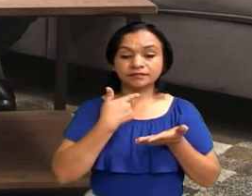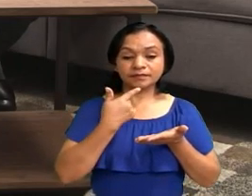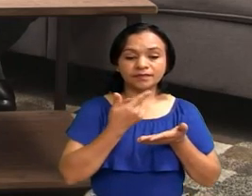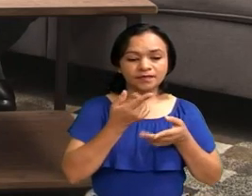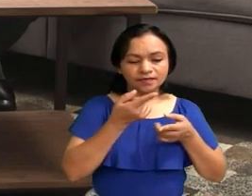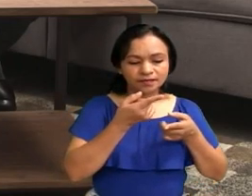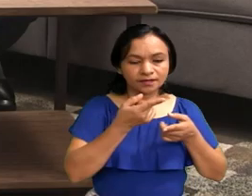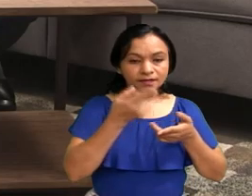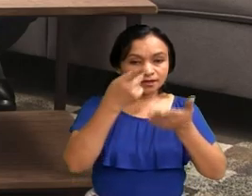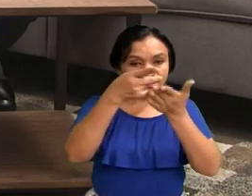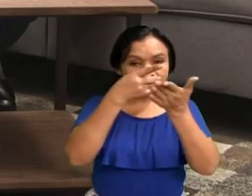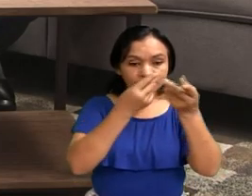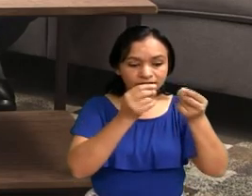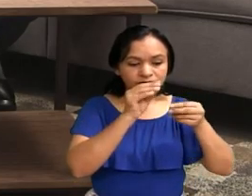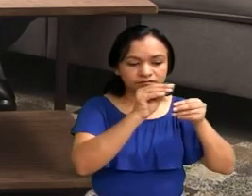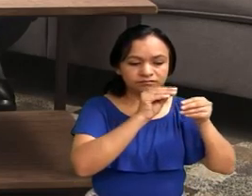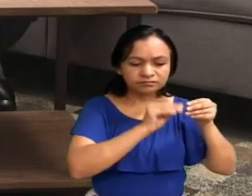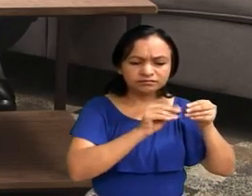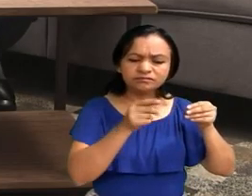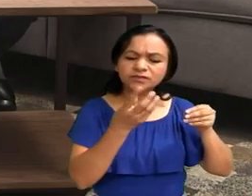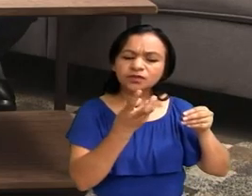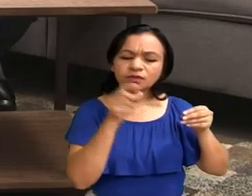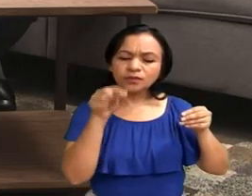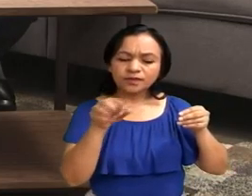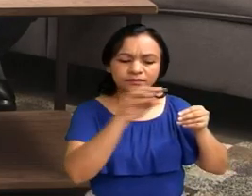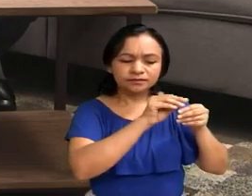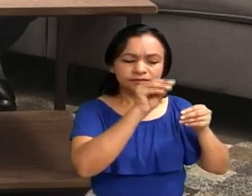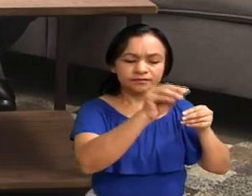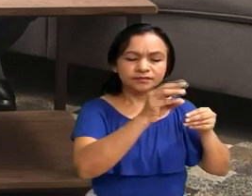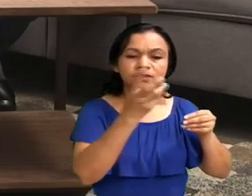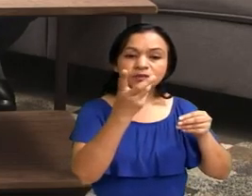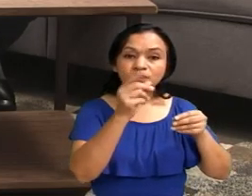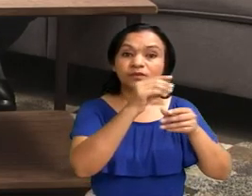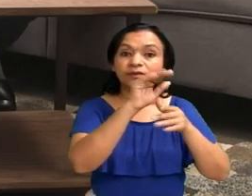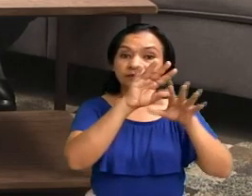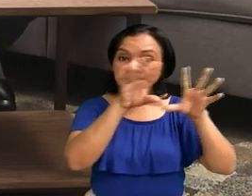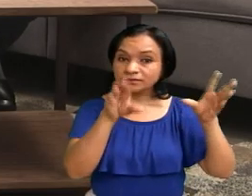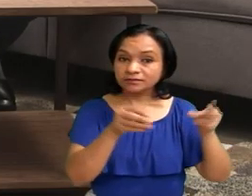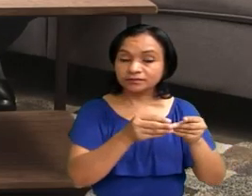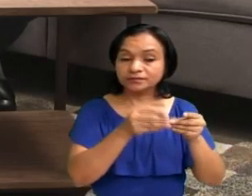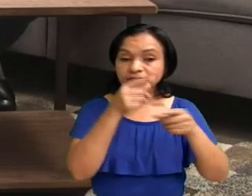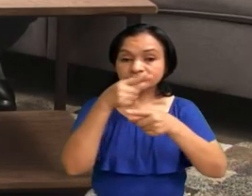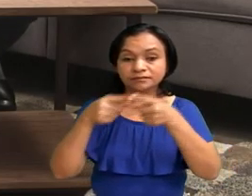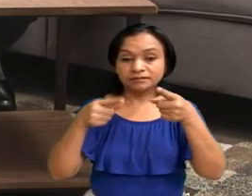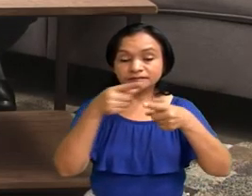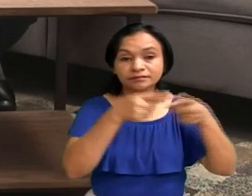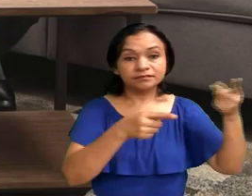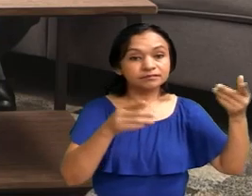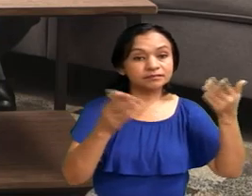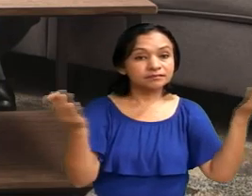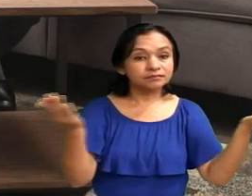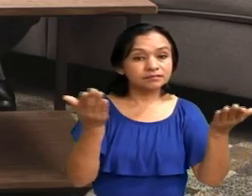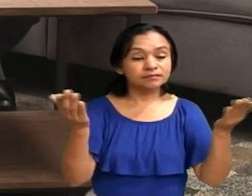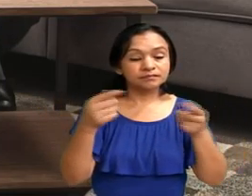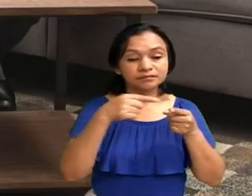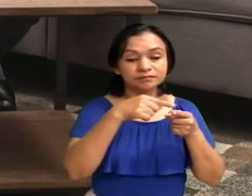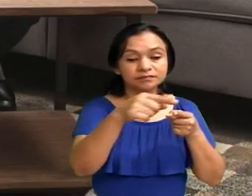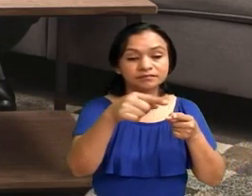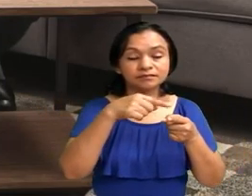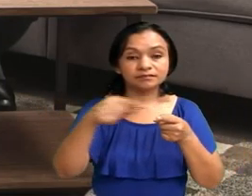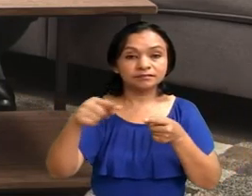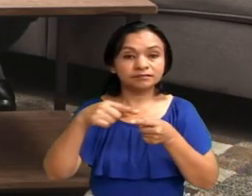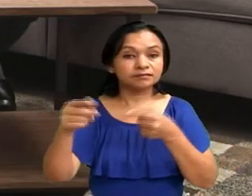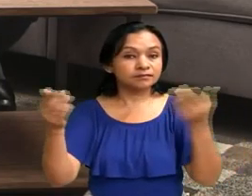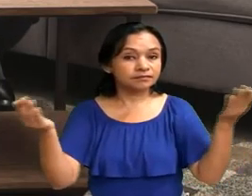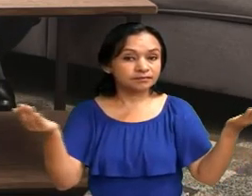cuotas de luminaria y con ellos discutimos también ese plan, cómo se va a distribuir después a los municipios.